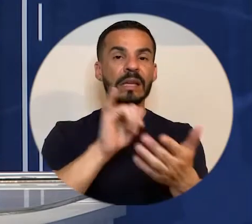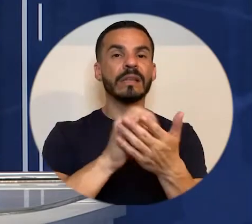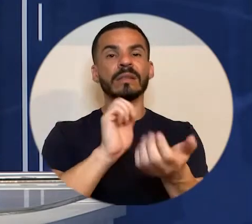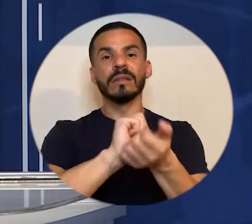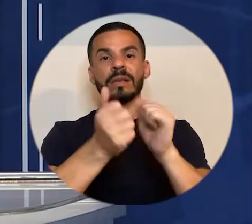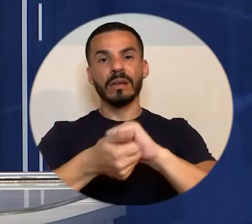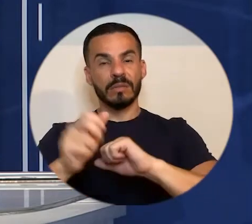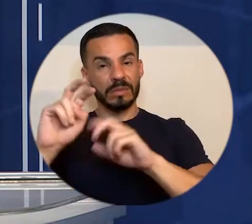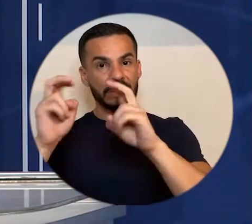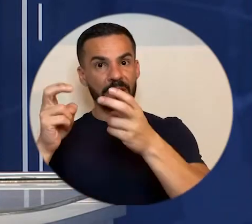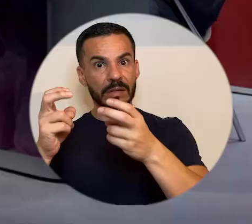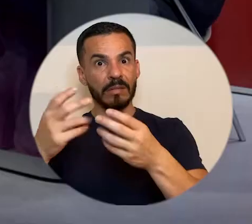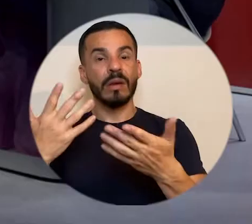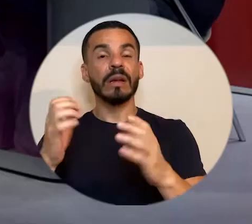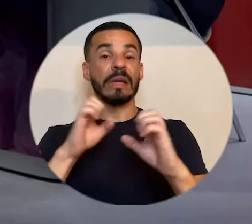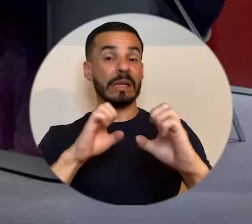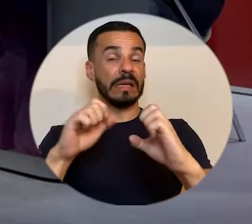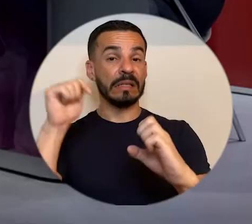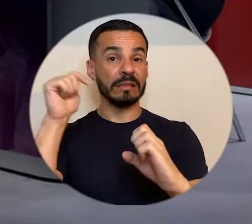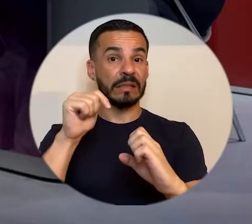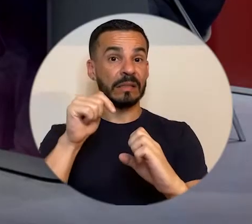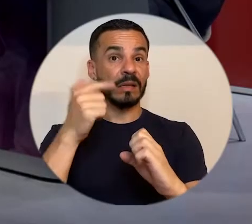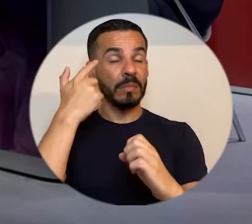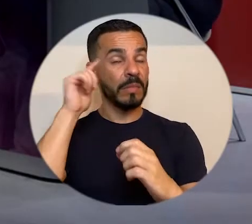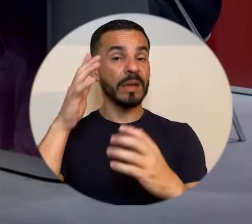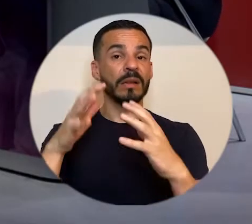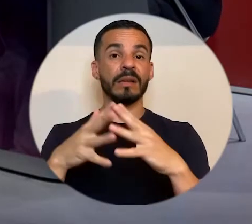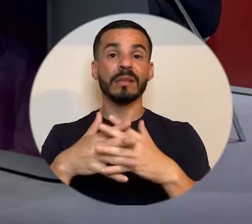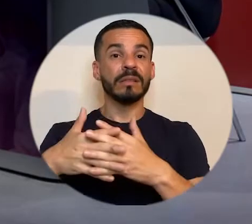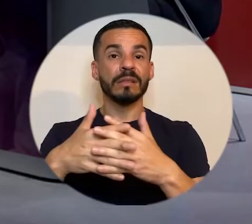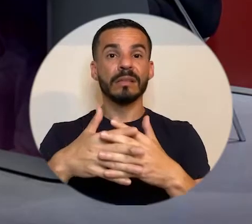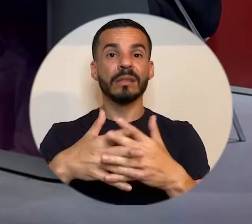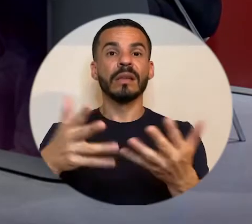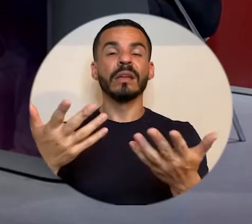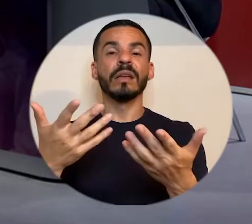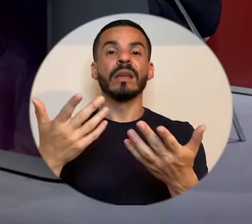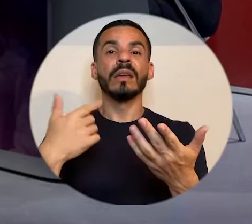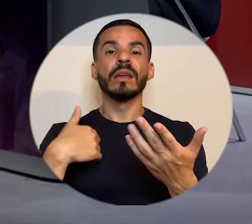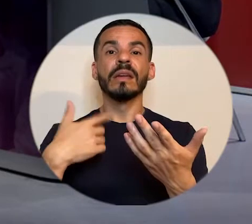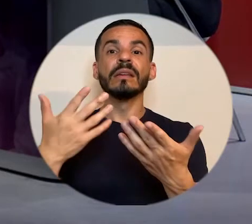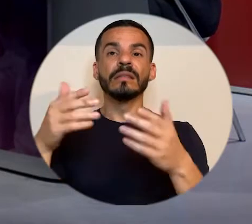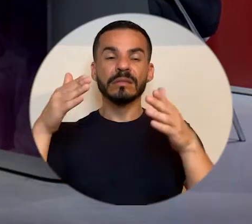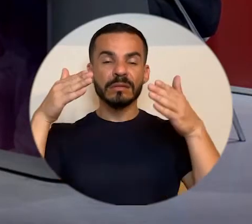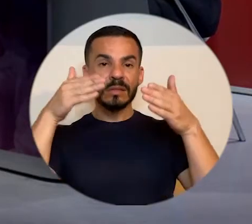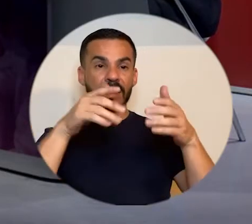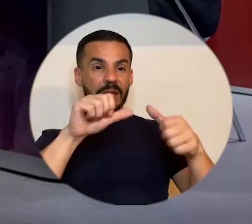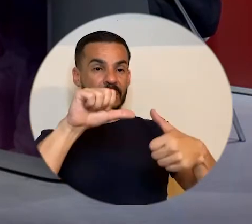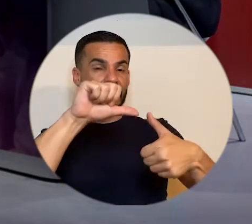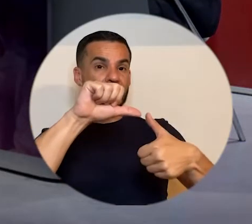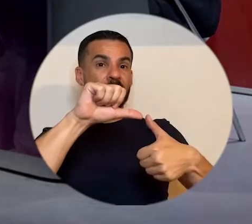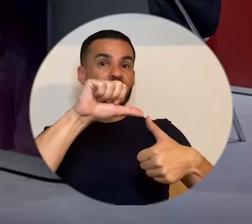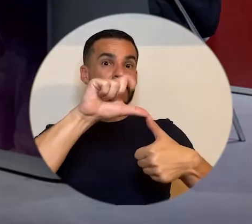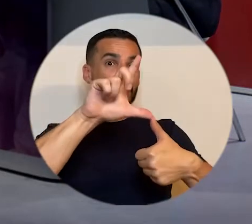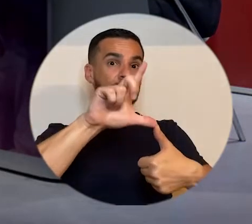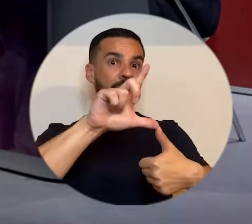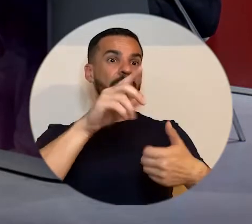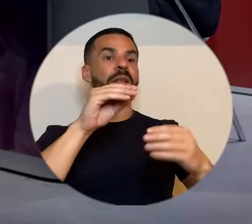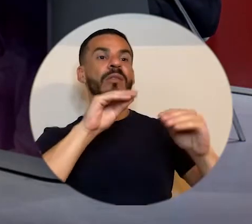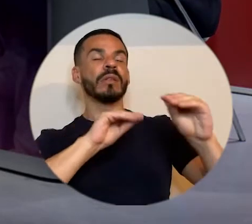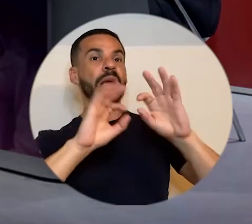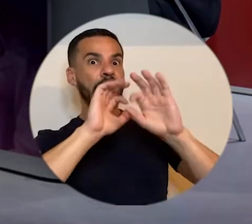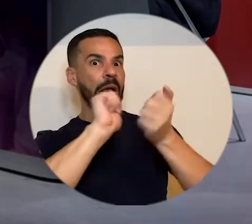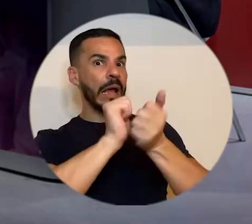dan. Entonces, eso se convierte en un tema. Ahora, el tema estratégico para Estados Unidos es reposicionarse en América Latina